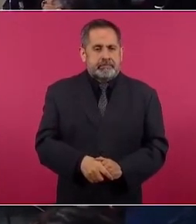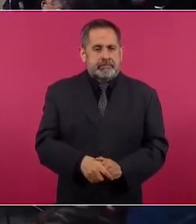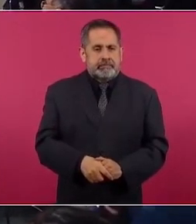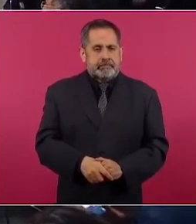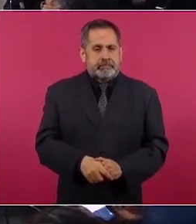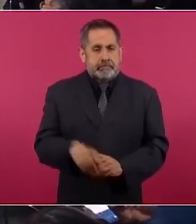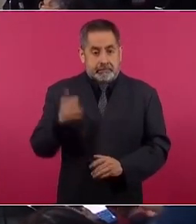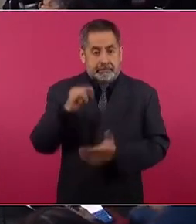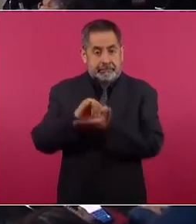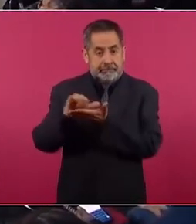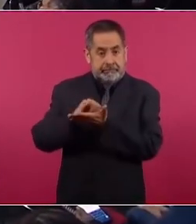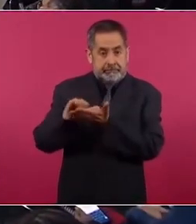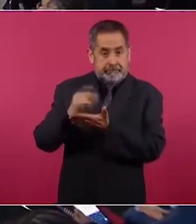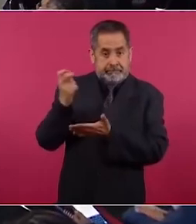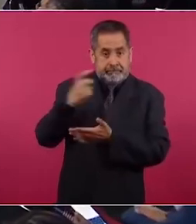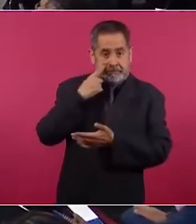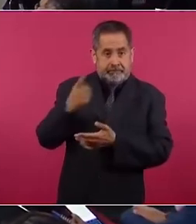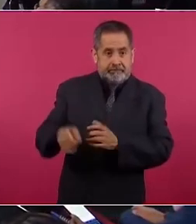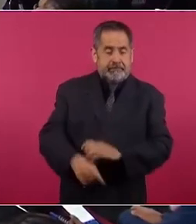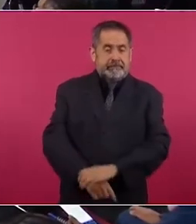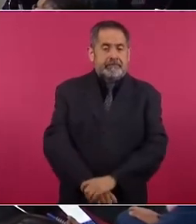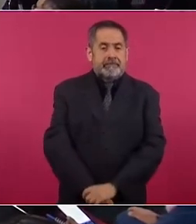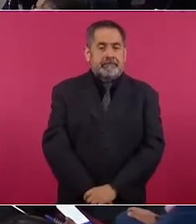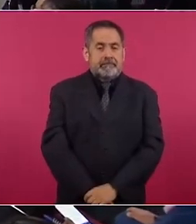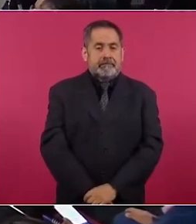Este es Nueva York.